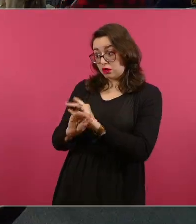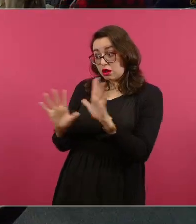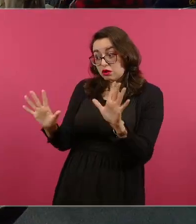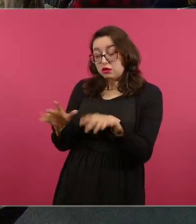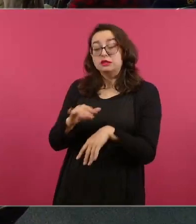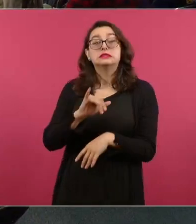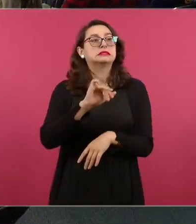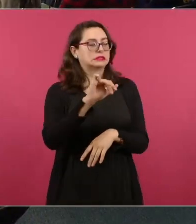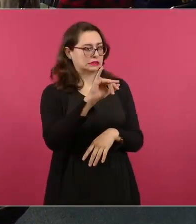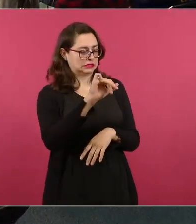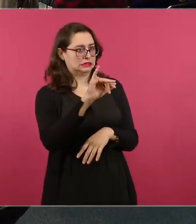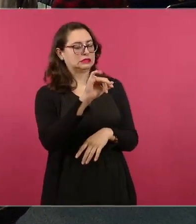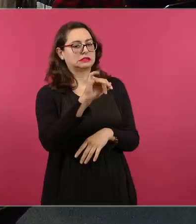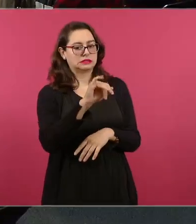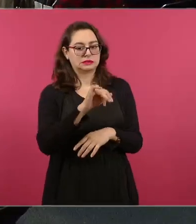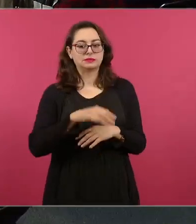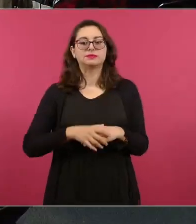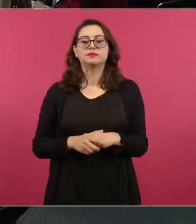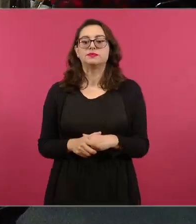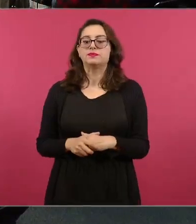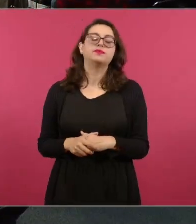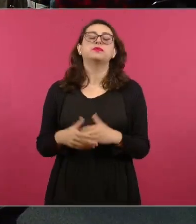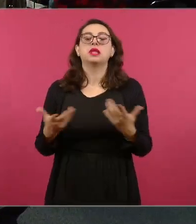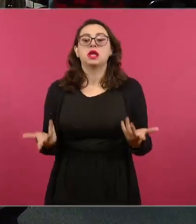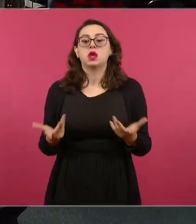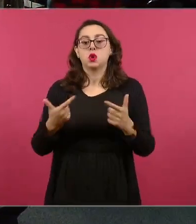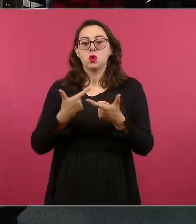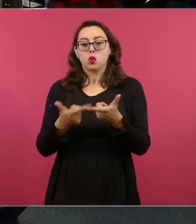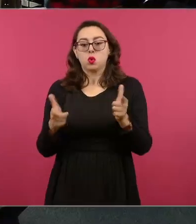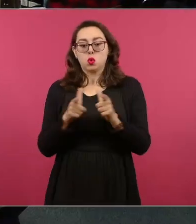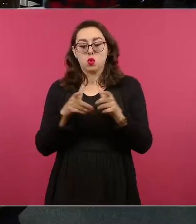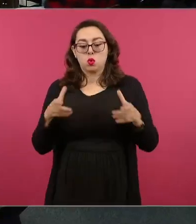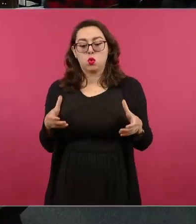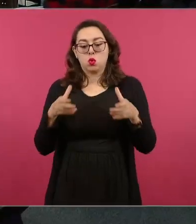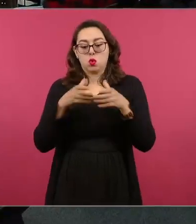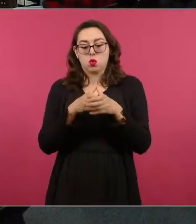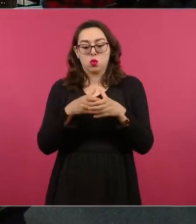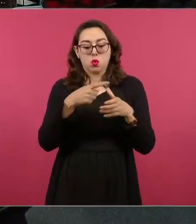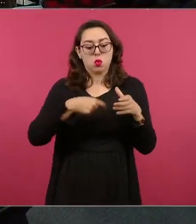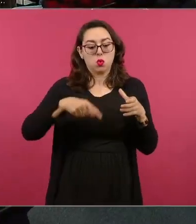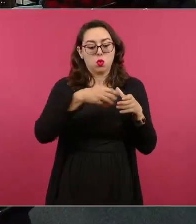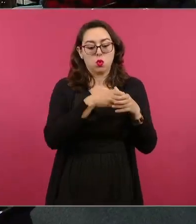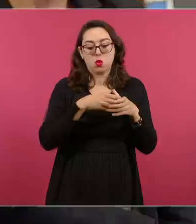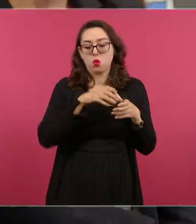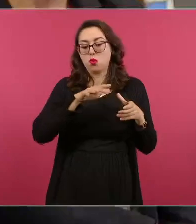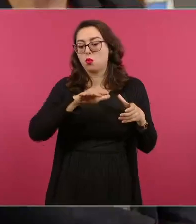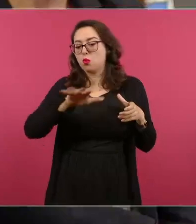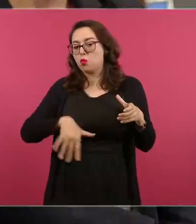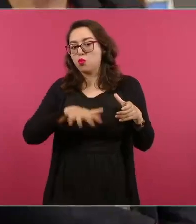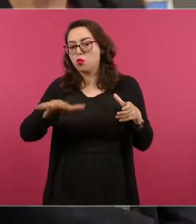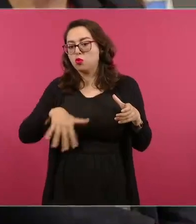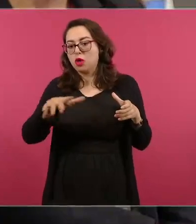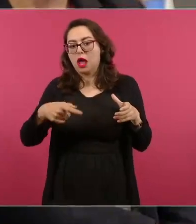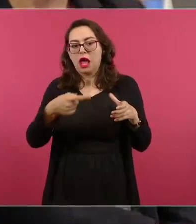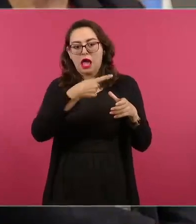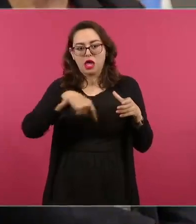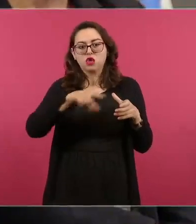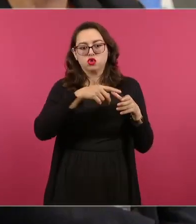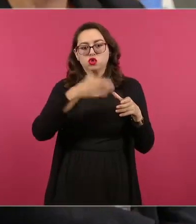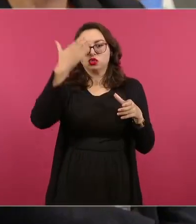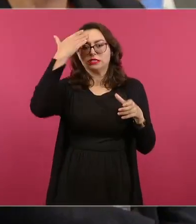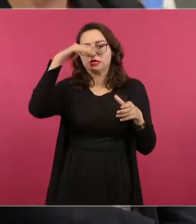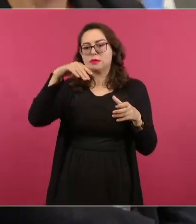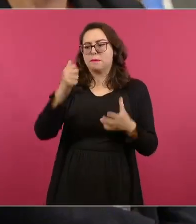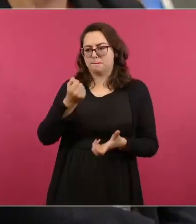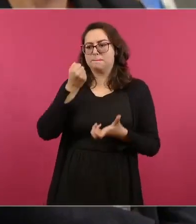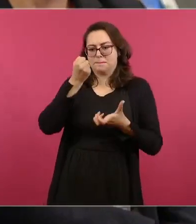incluso los colectivos de búsqueda no critican la cuestión de un presupuesto. En el caso concreto